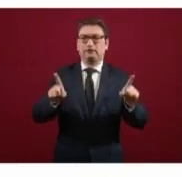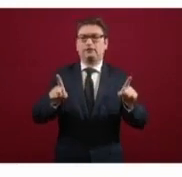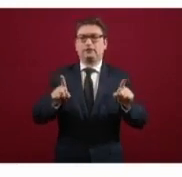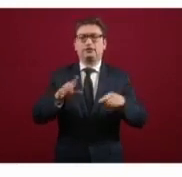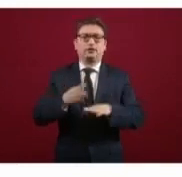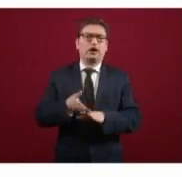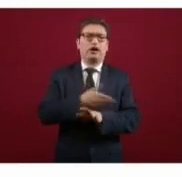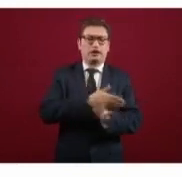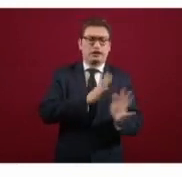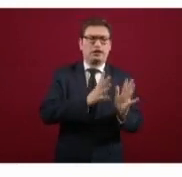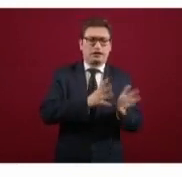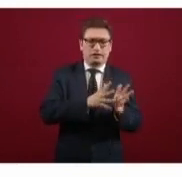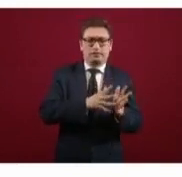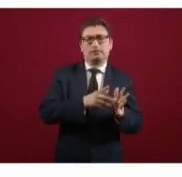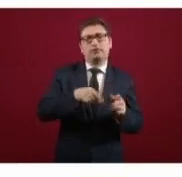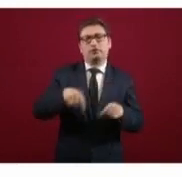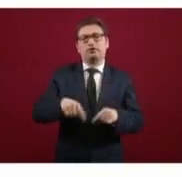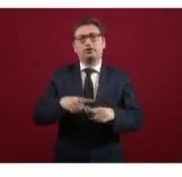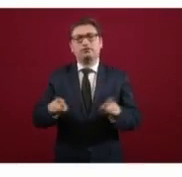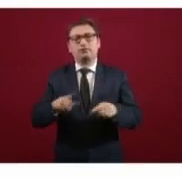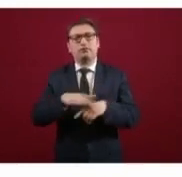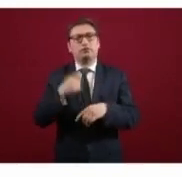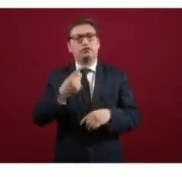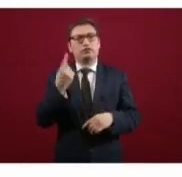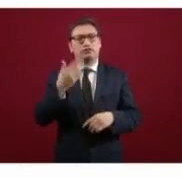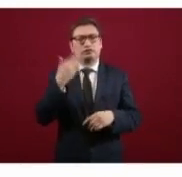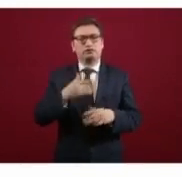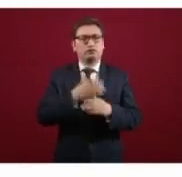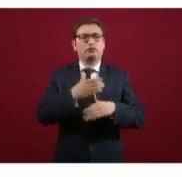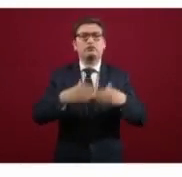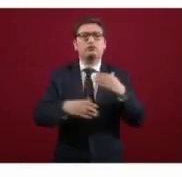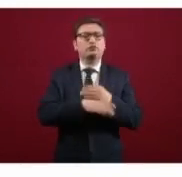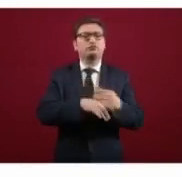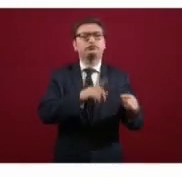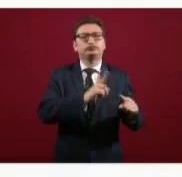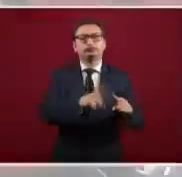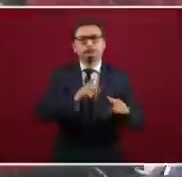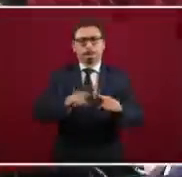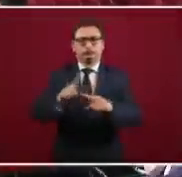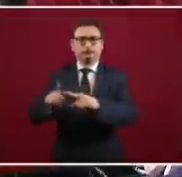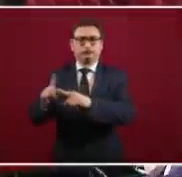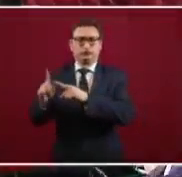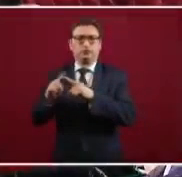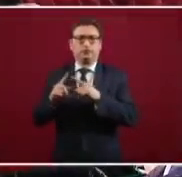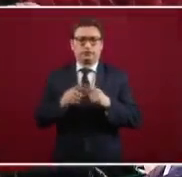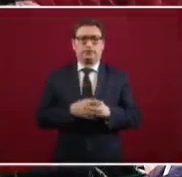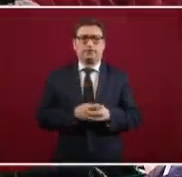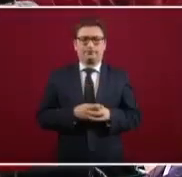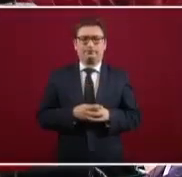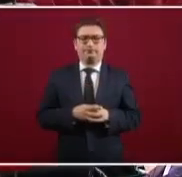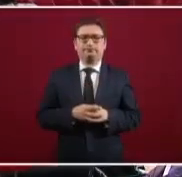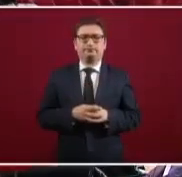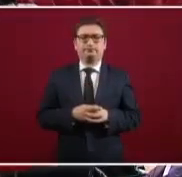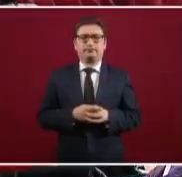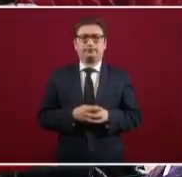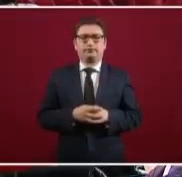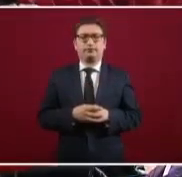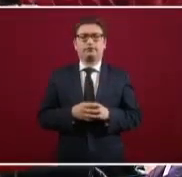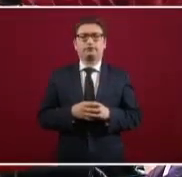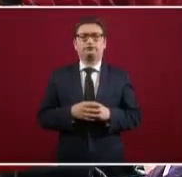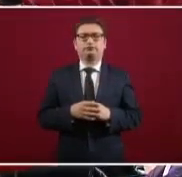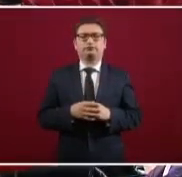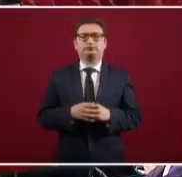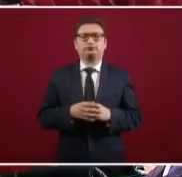de las que hemos hecho porque es presenta bienes diversos presenta bienes de